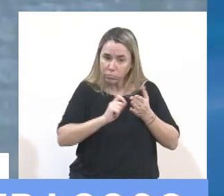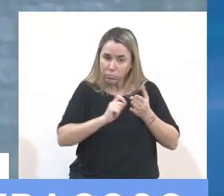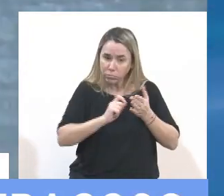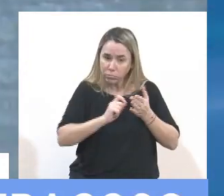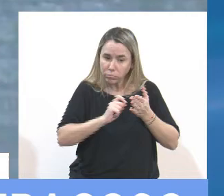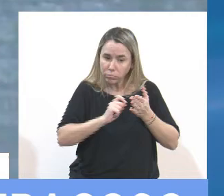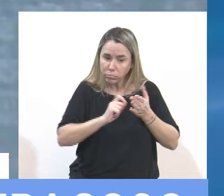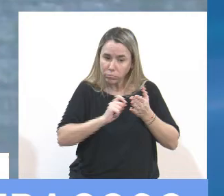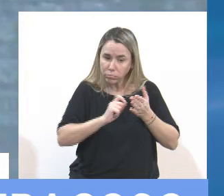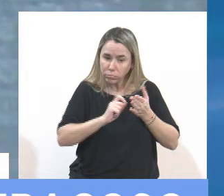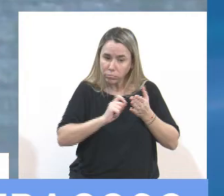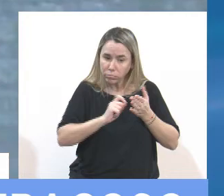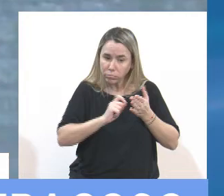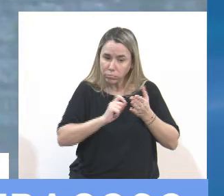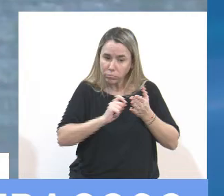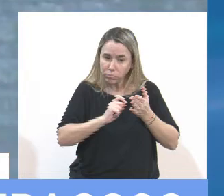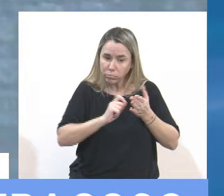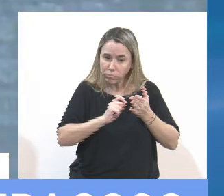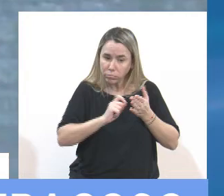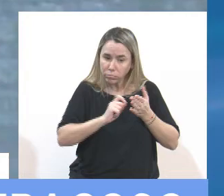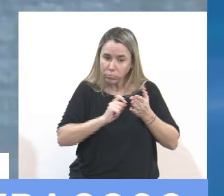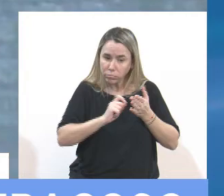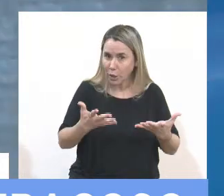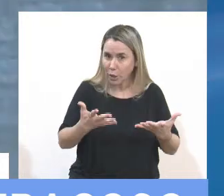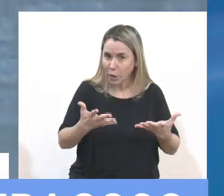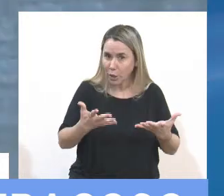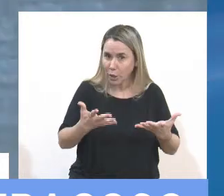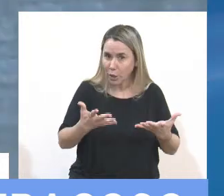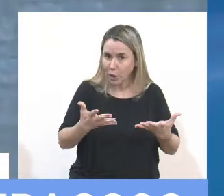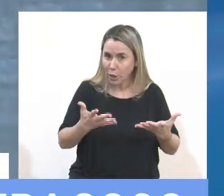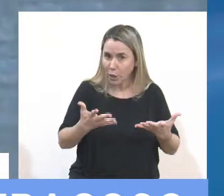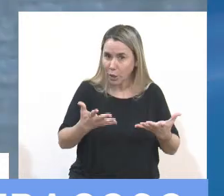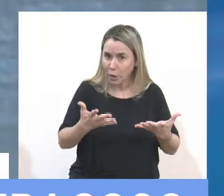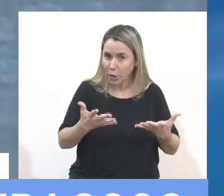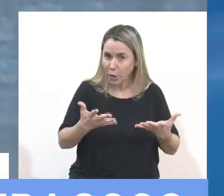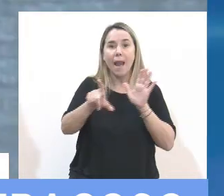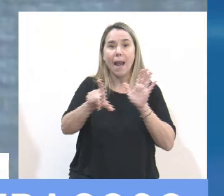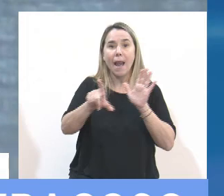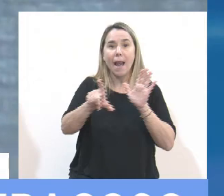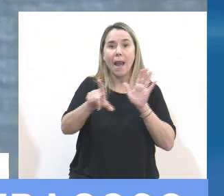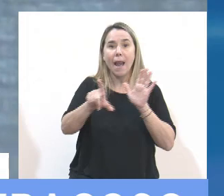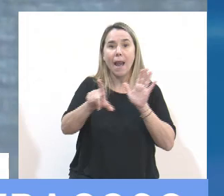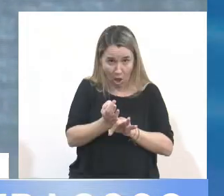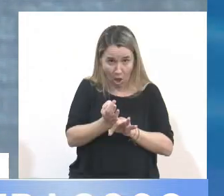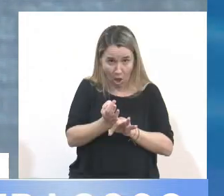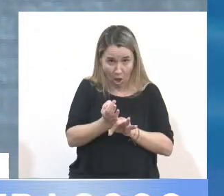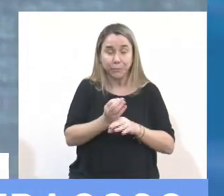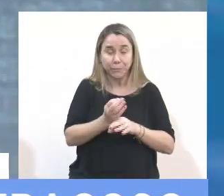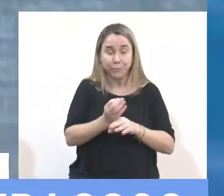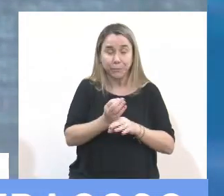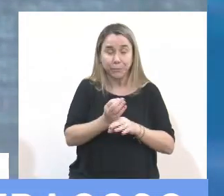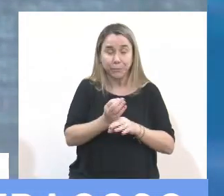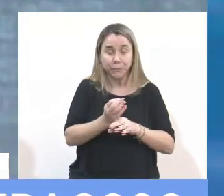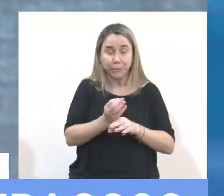a tratar en un momento, que es la reforma de la ley de educación para que se trate esto,